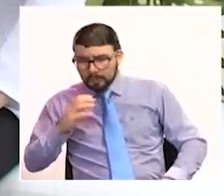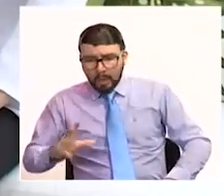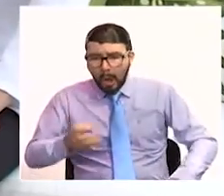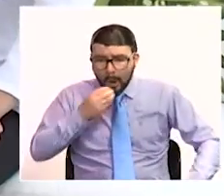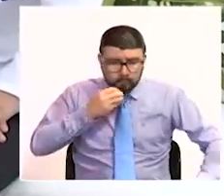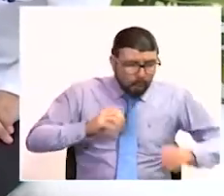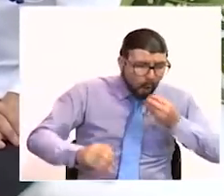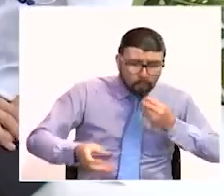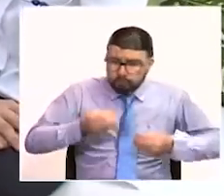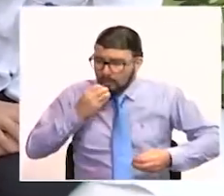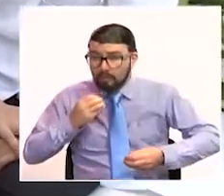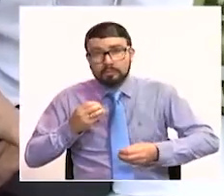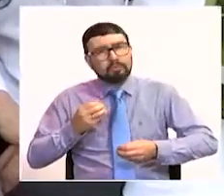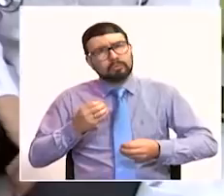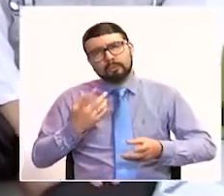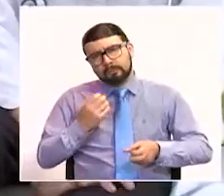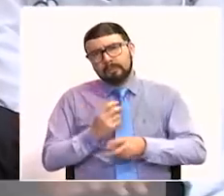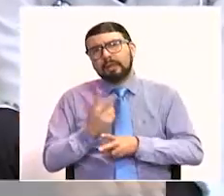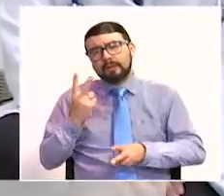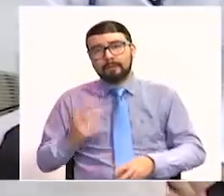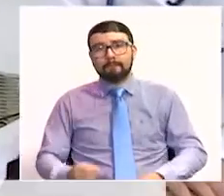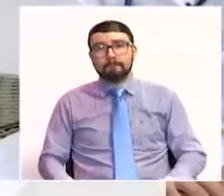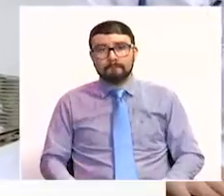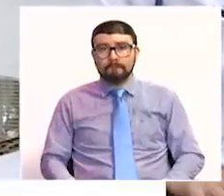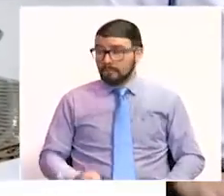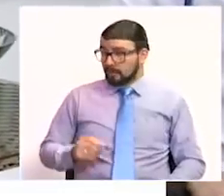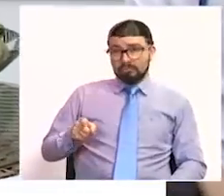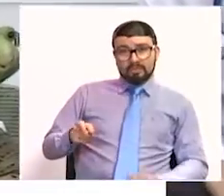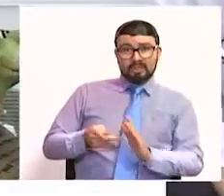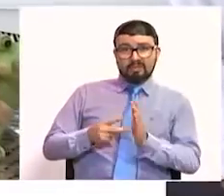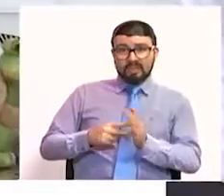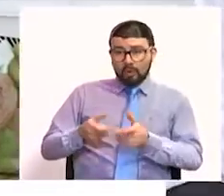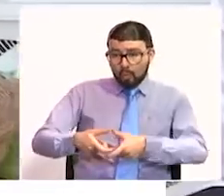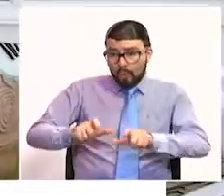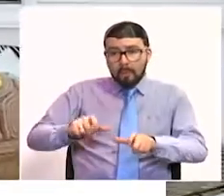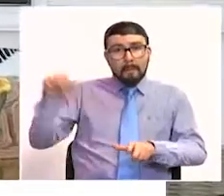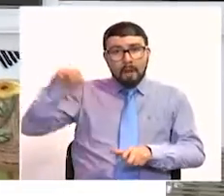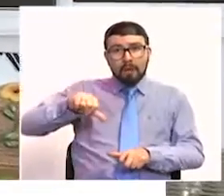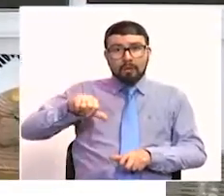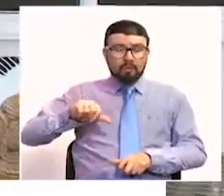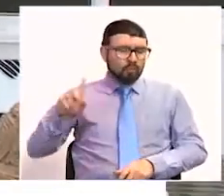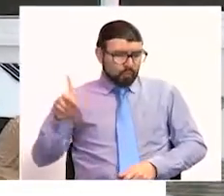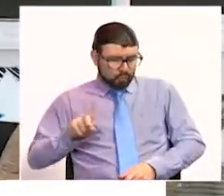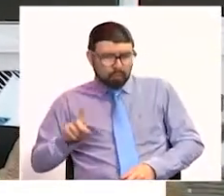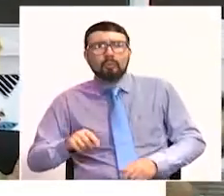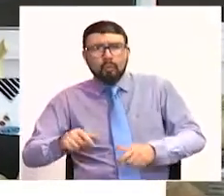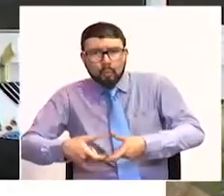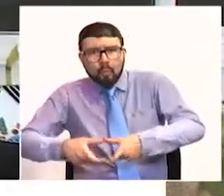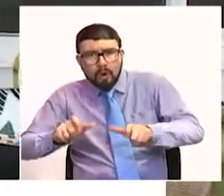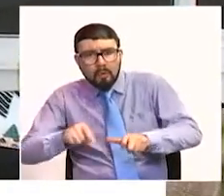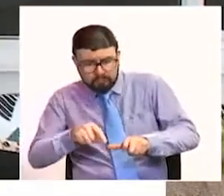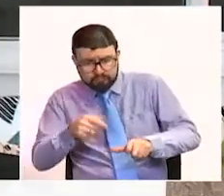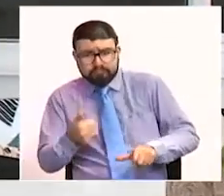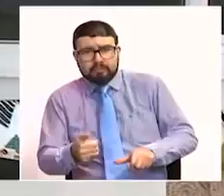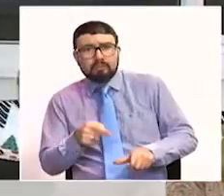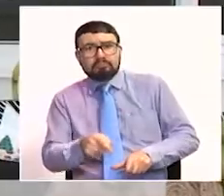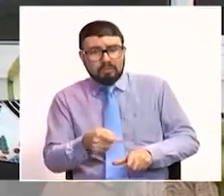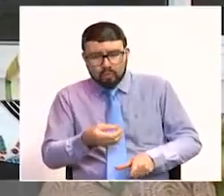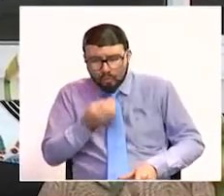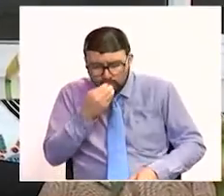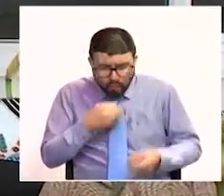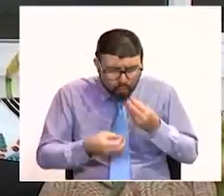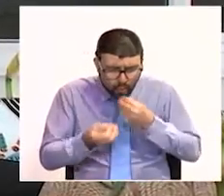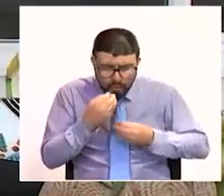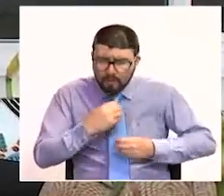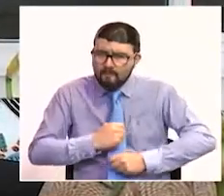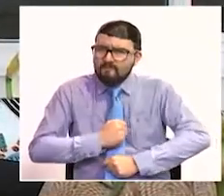evitar. No estamos diciendo que el huevo sea malo. Es que el huevo es un buen alimento y tiene excelentes nutrientes.